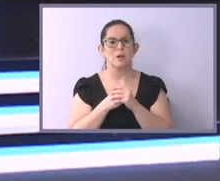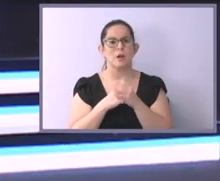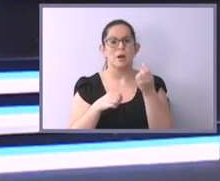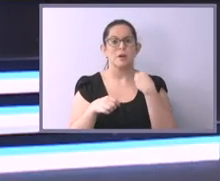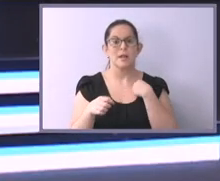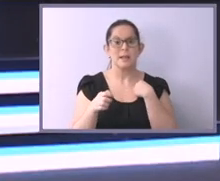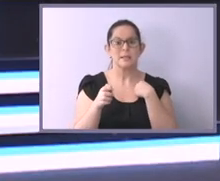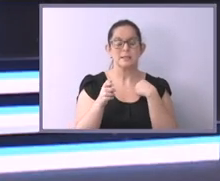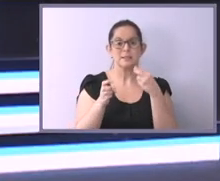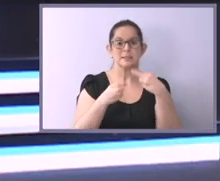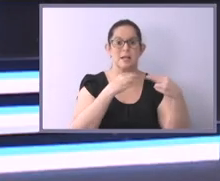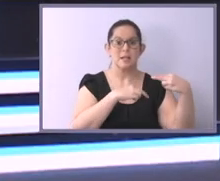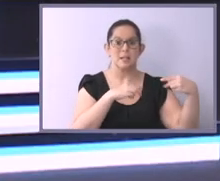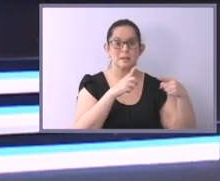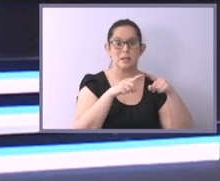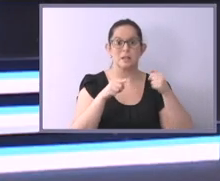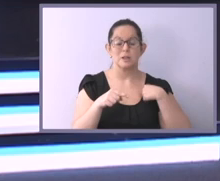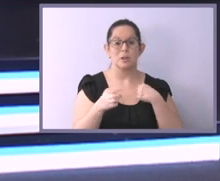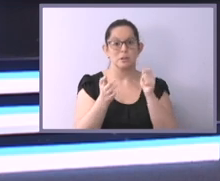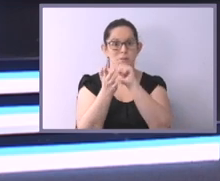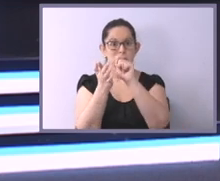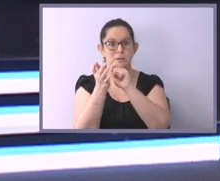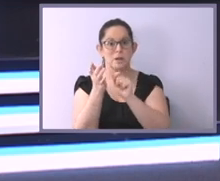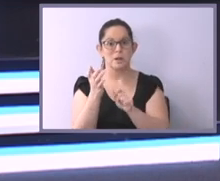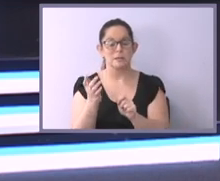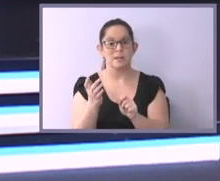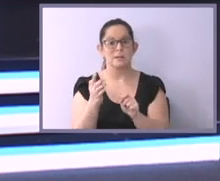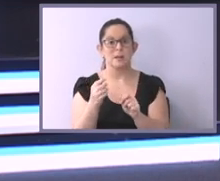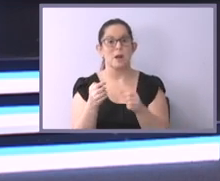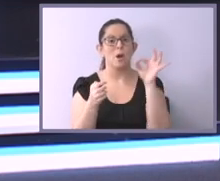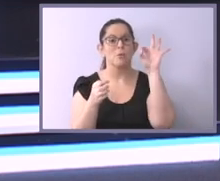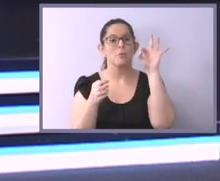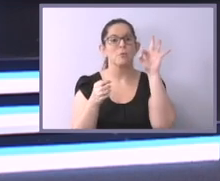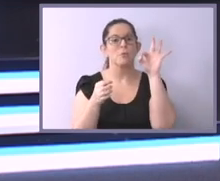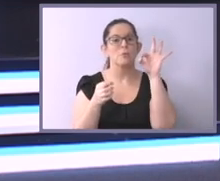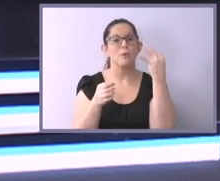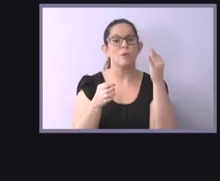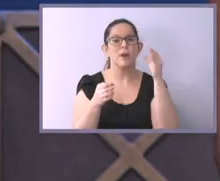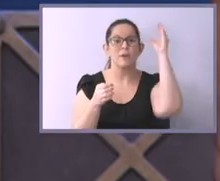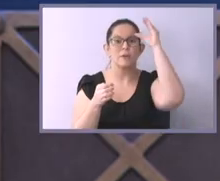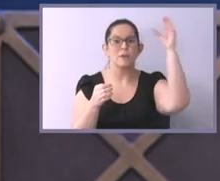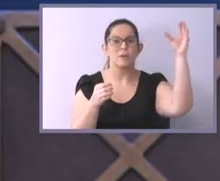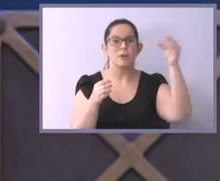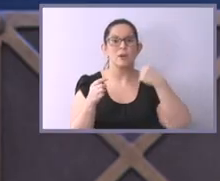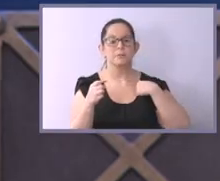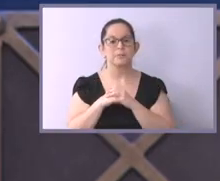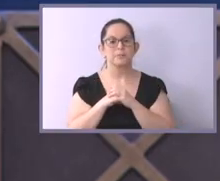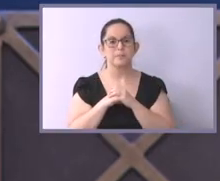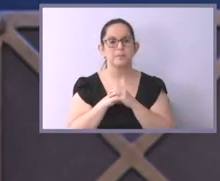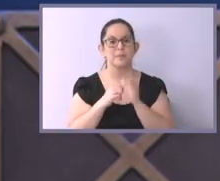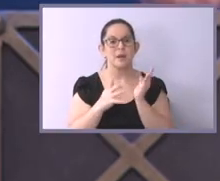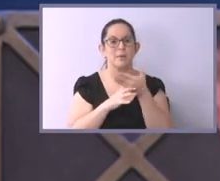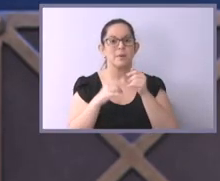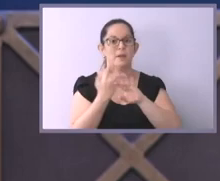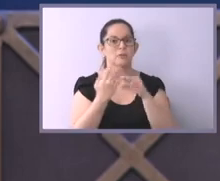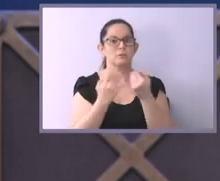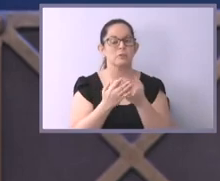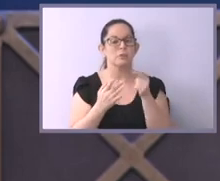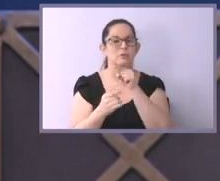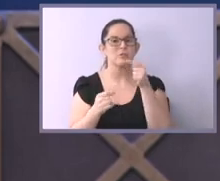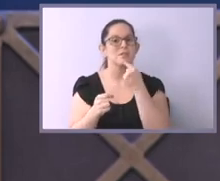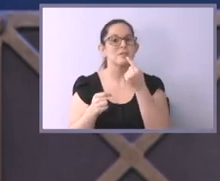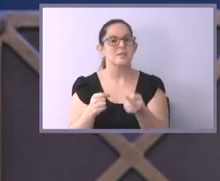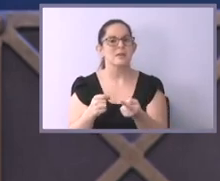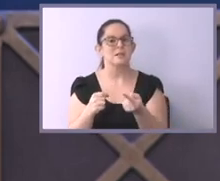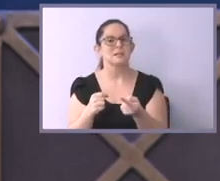o la parábola está escrita en una forma cultural acerca de la boda. En medio de todo esto, dice